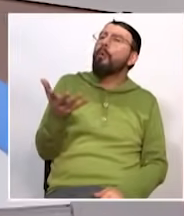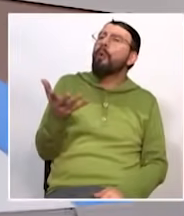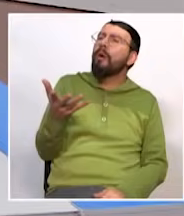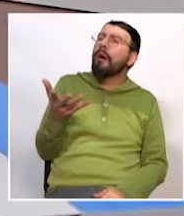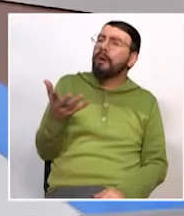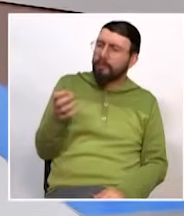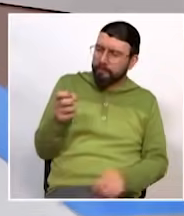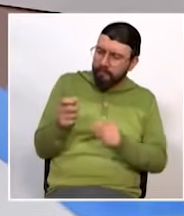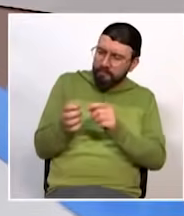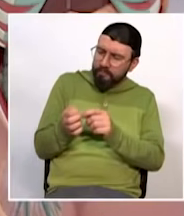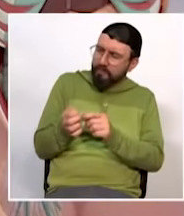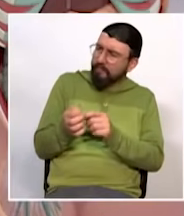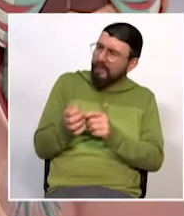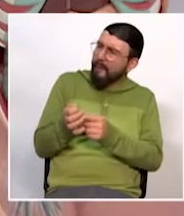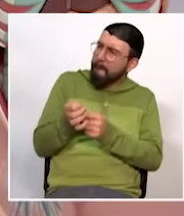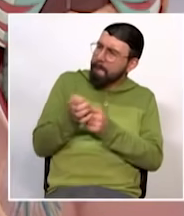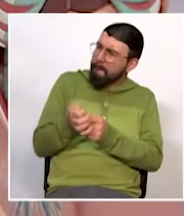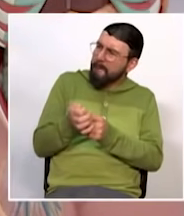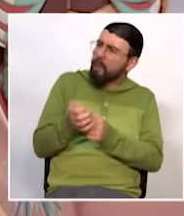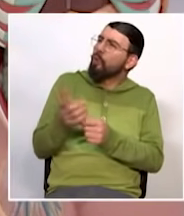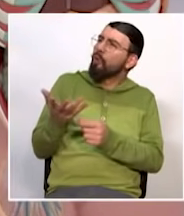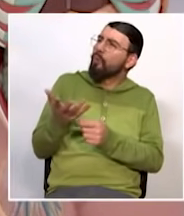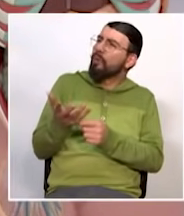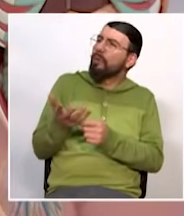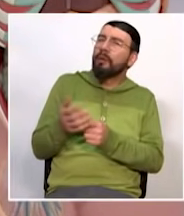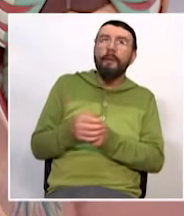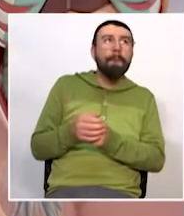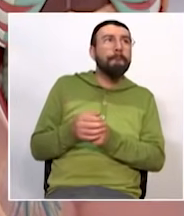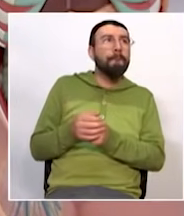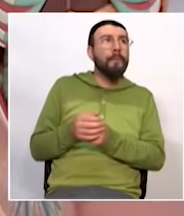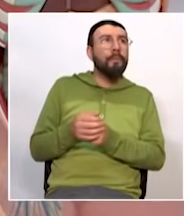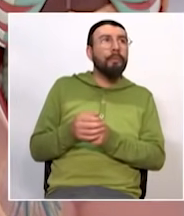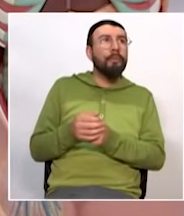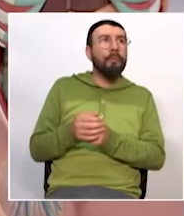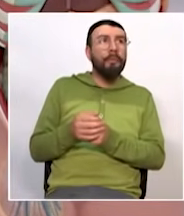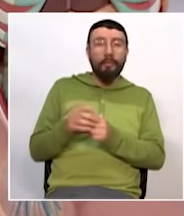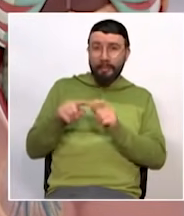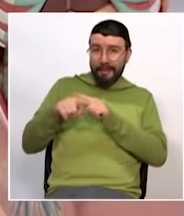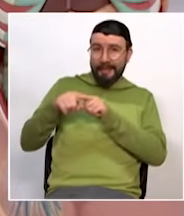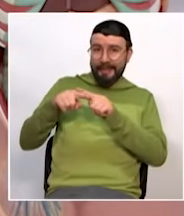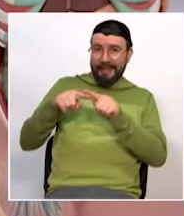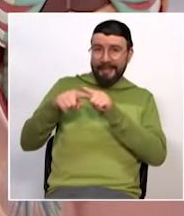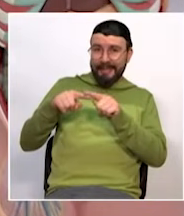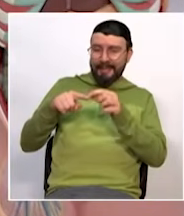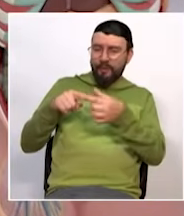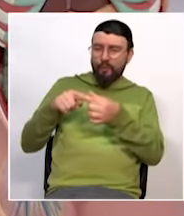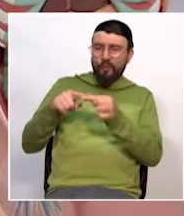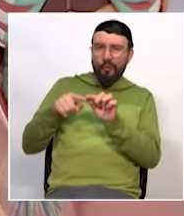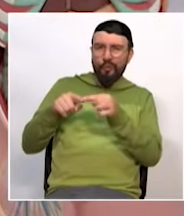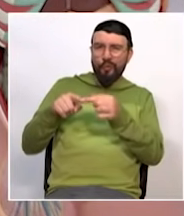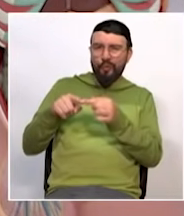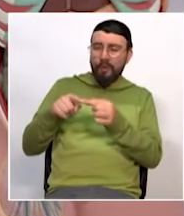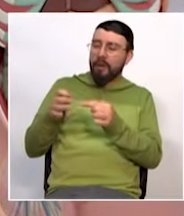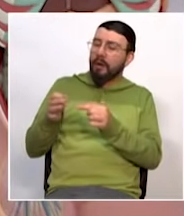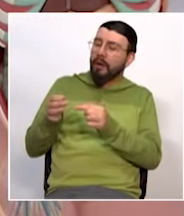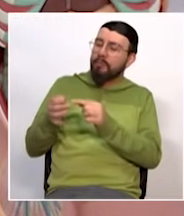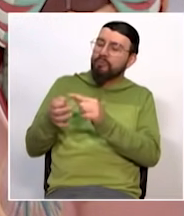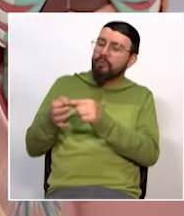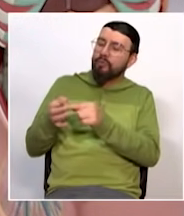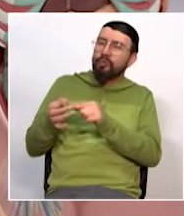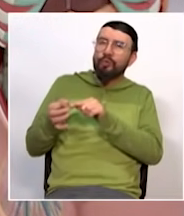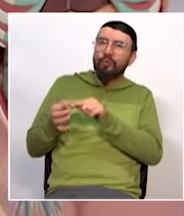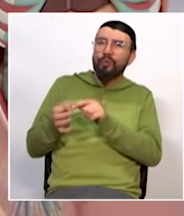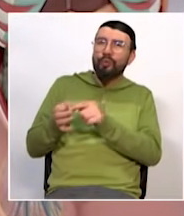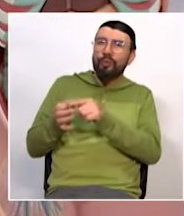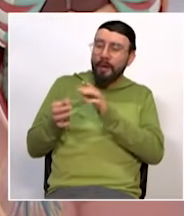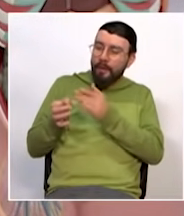el suiche eso sí es simplemente la uña del dedo índice de la cutícula el pulgar o sea donde